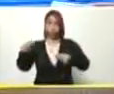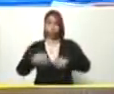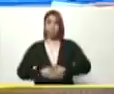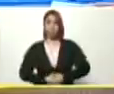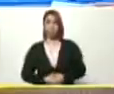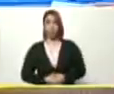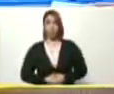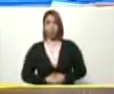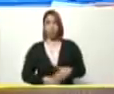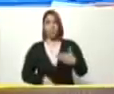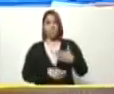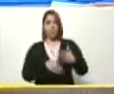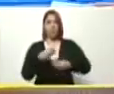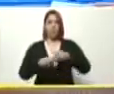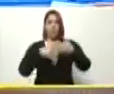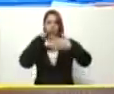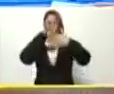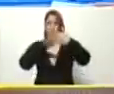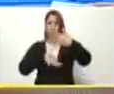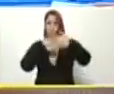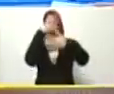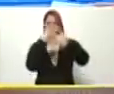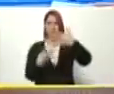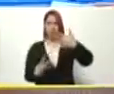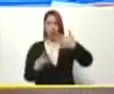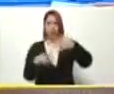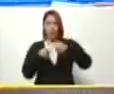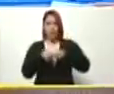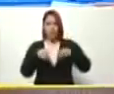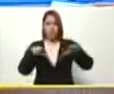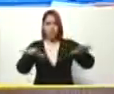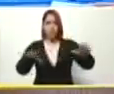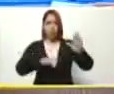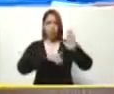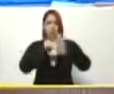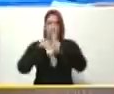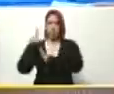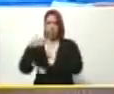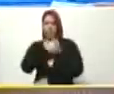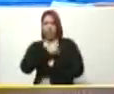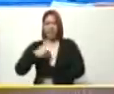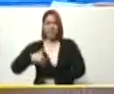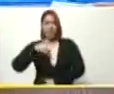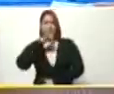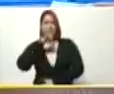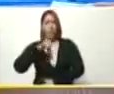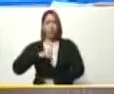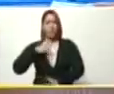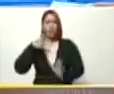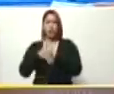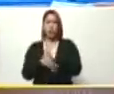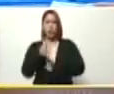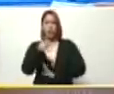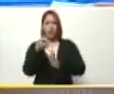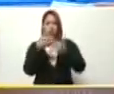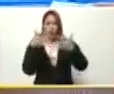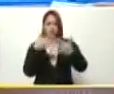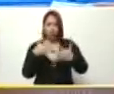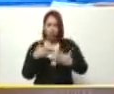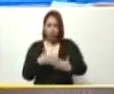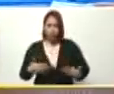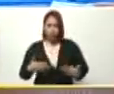Vamos a hacerle un cronograma de despliegue, de desarrollo. Quiero un informe sobre esto. Vamos a